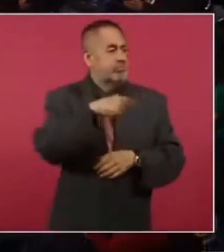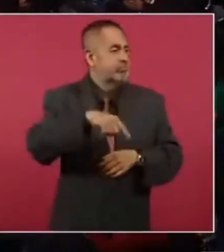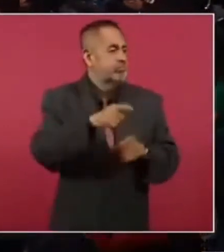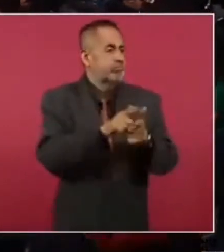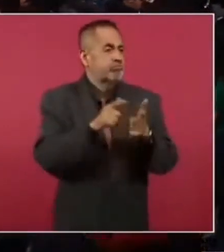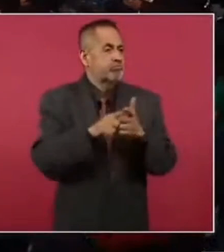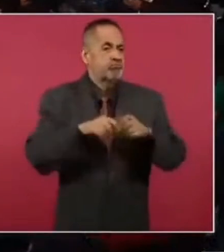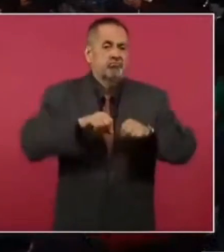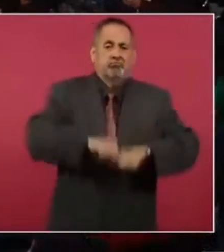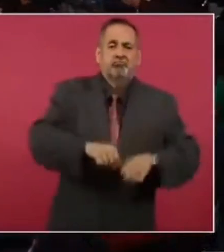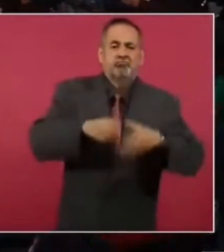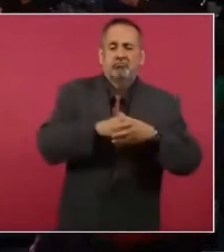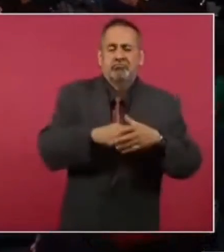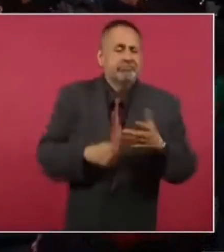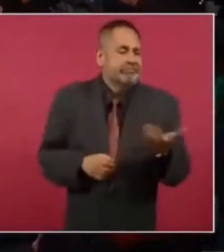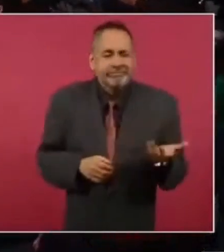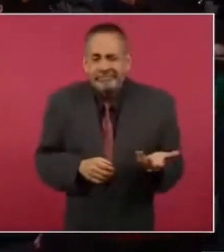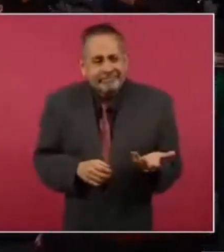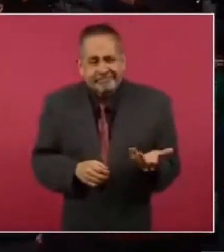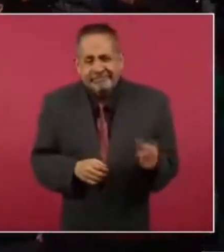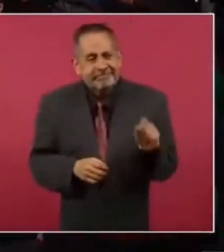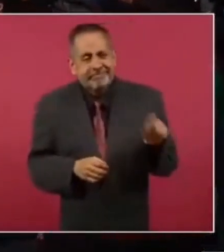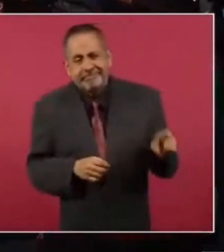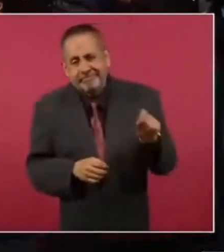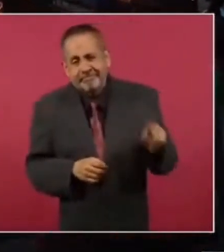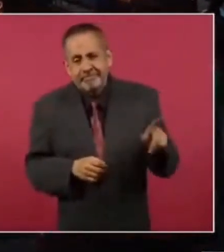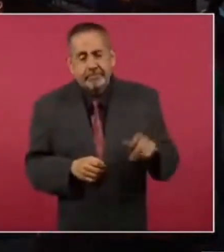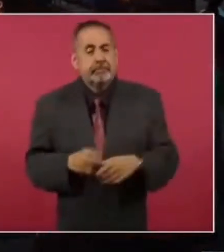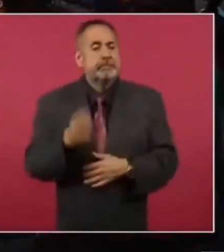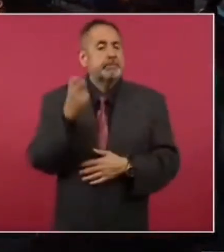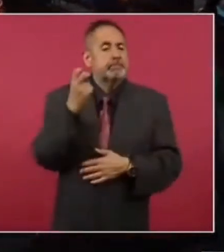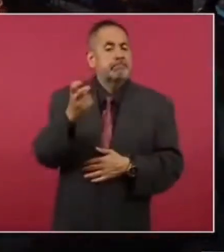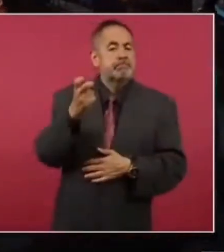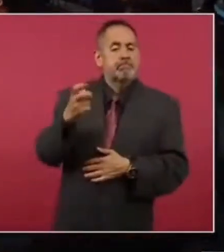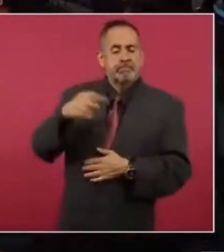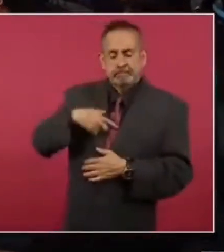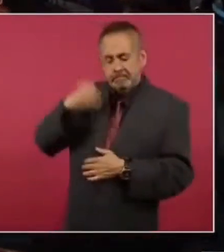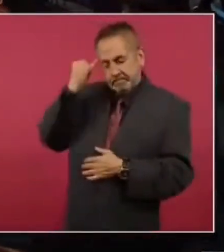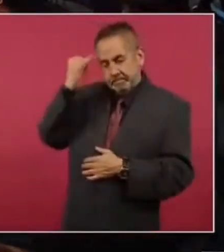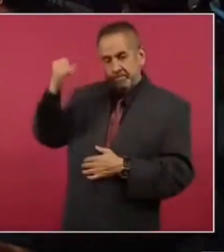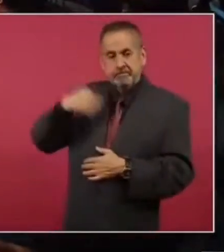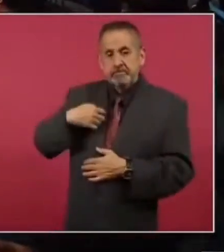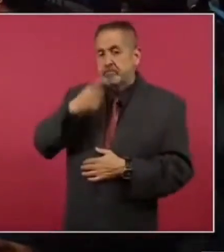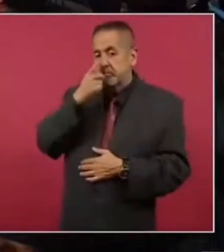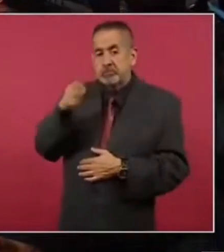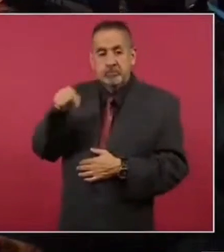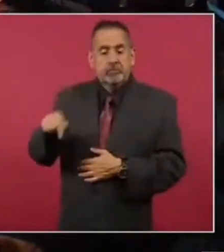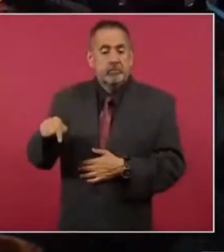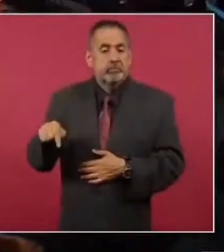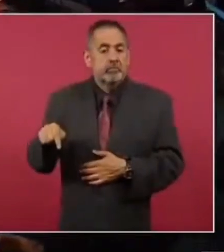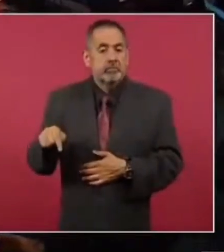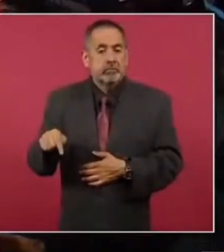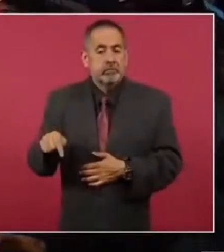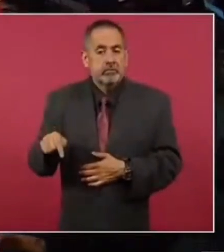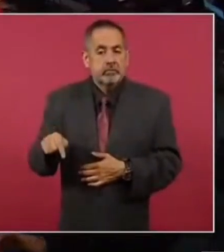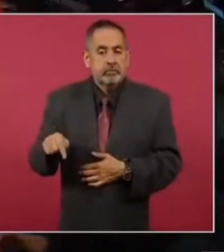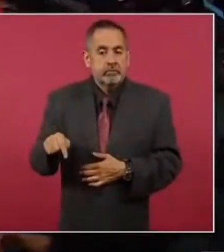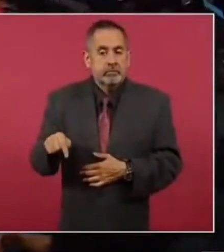potentados. Por eso sostengo que en